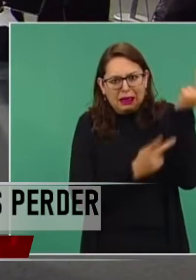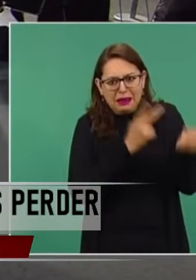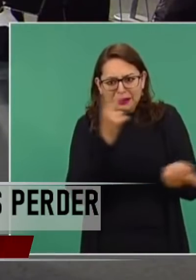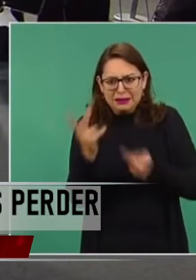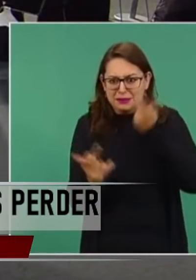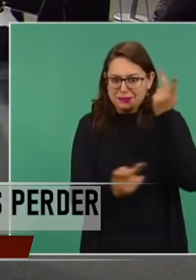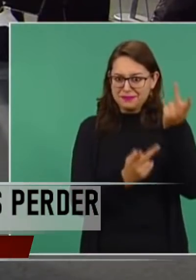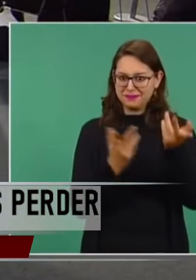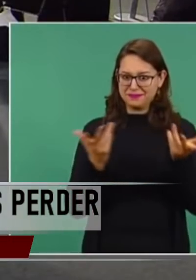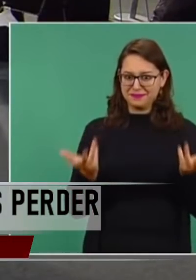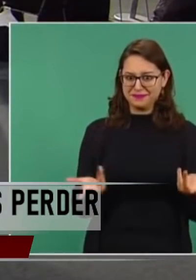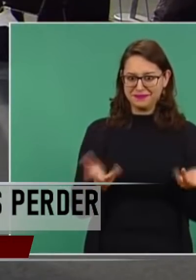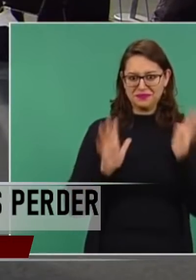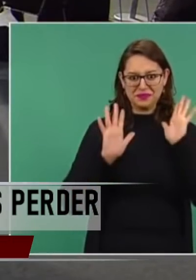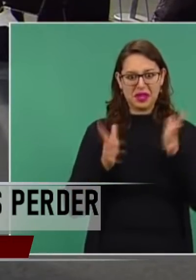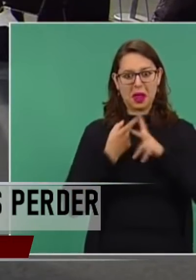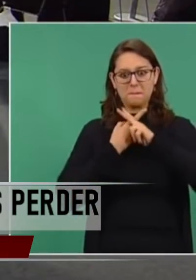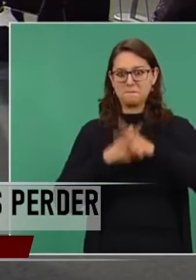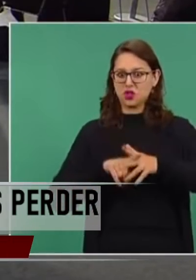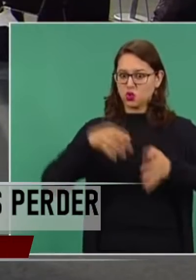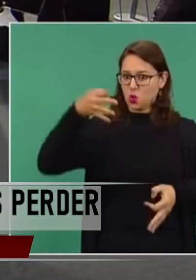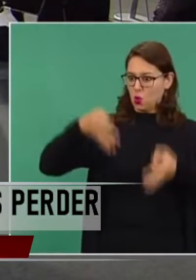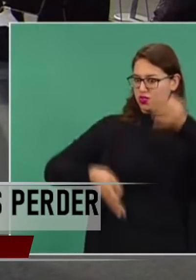ya están haciendo juicios sumarios